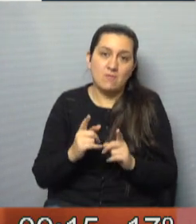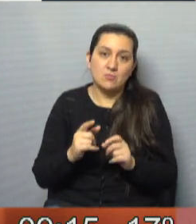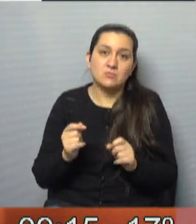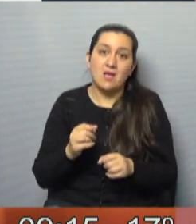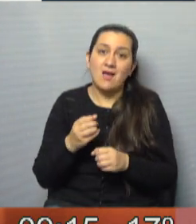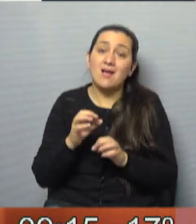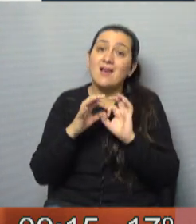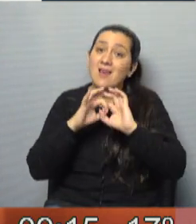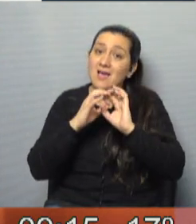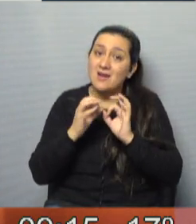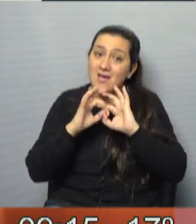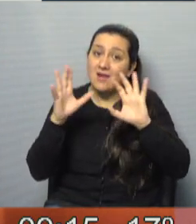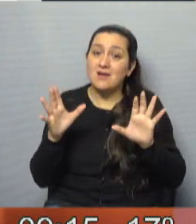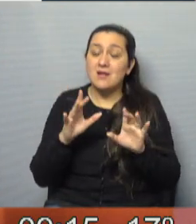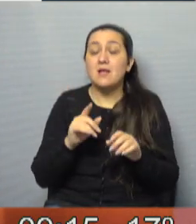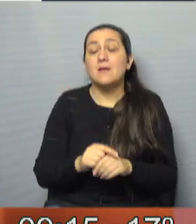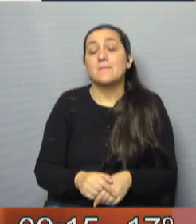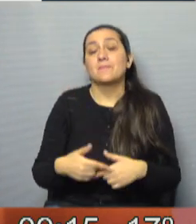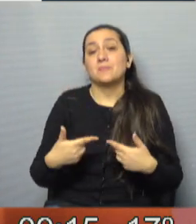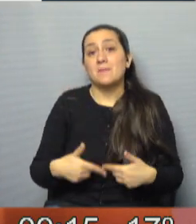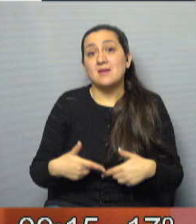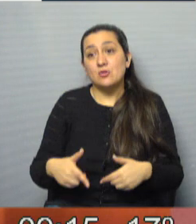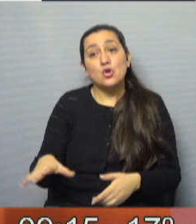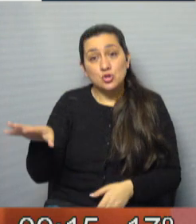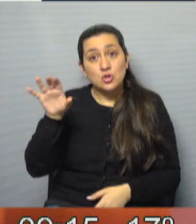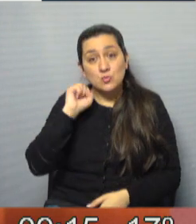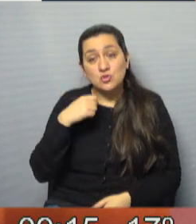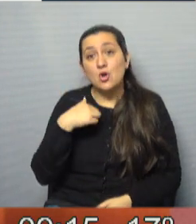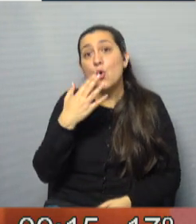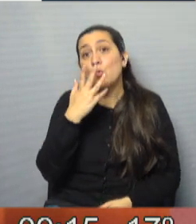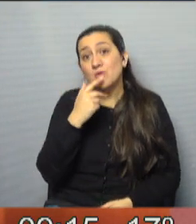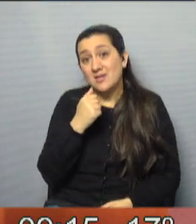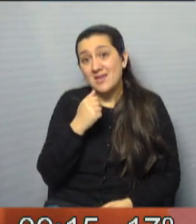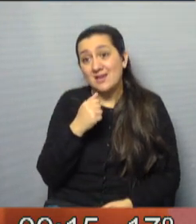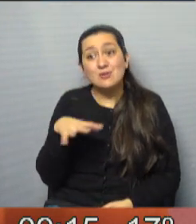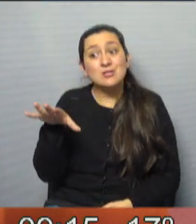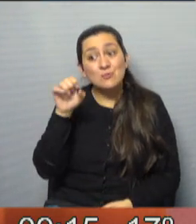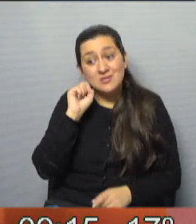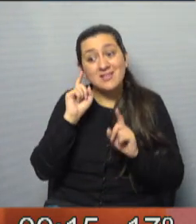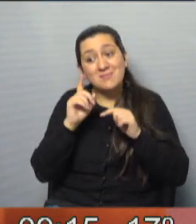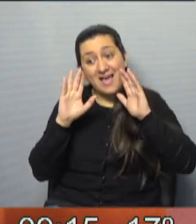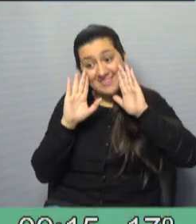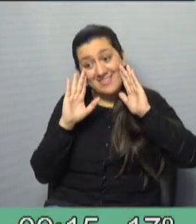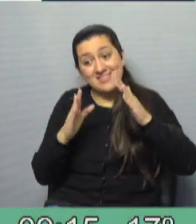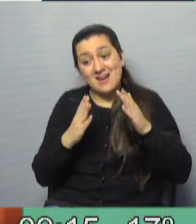La puerta está abierta, Mieres nos escucha. Nos gustaría que no solo nos escuchara, sino que atendiera nuestro